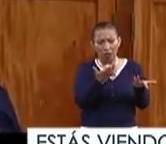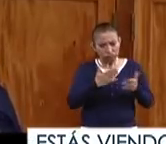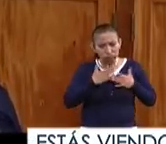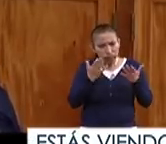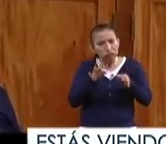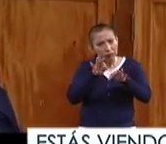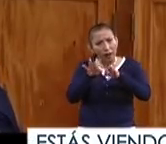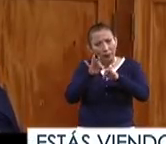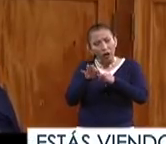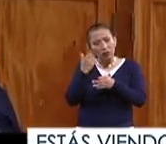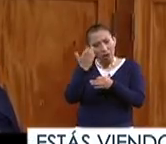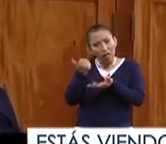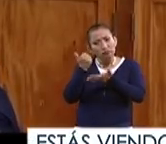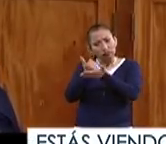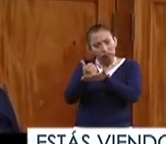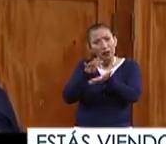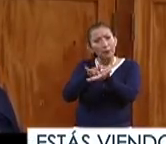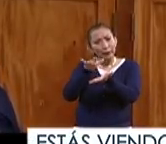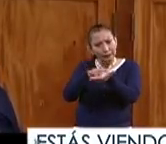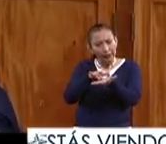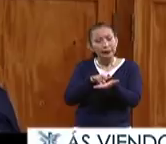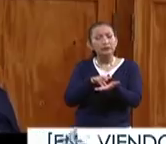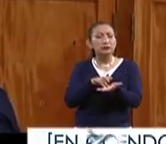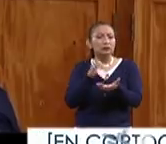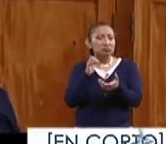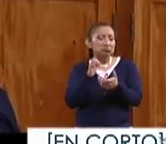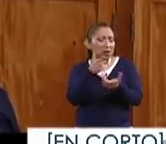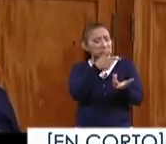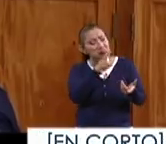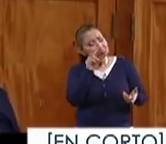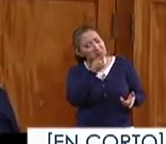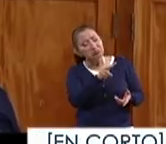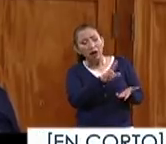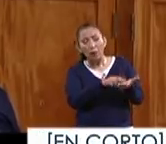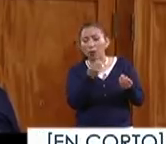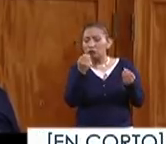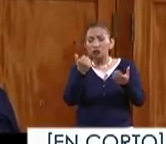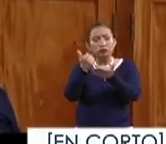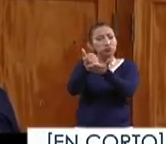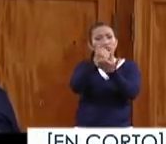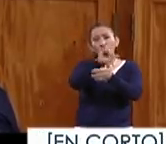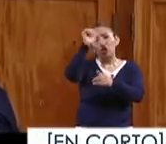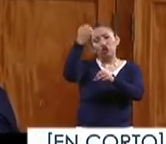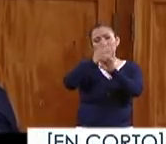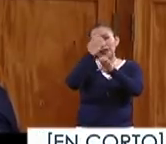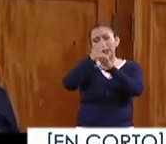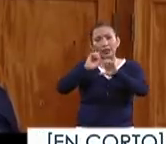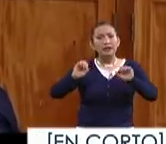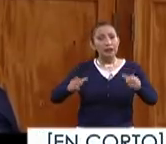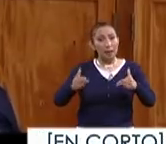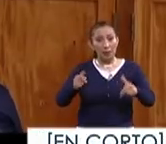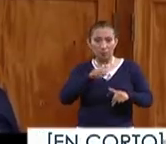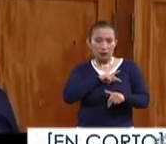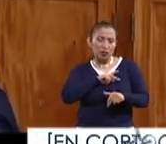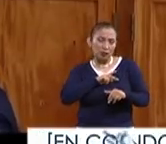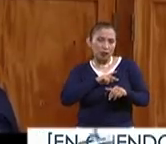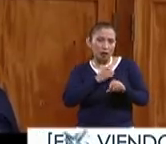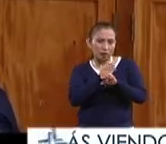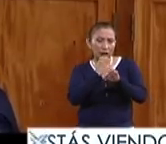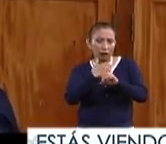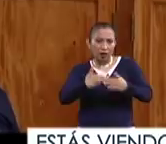disposición de trabajo y de querer hacer y de apoyar. Entonces, con eso pudimos hacer muchas cosas en otros estados. En Chiapas, mi propio